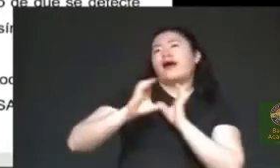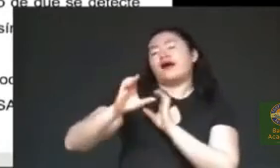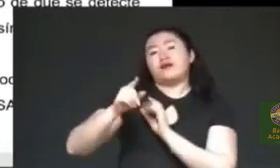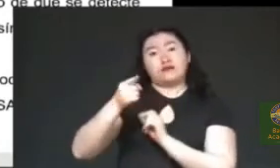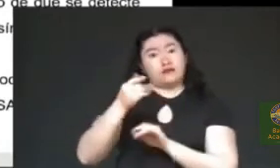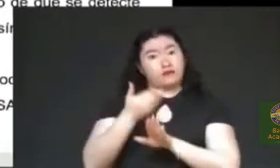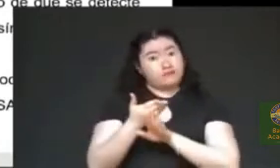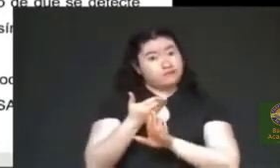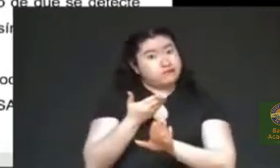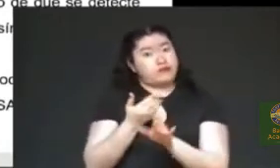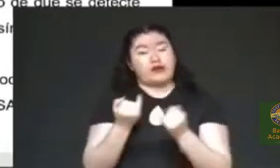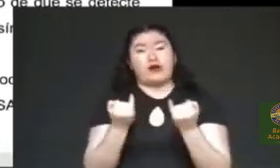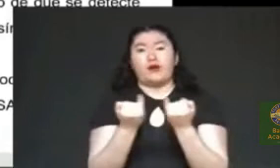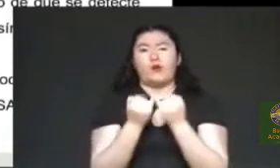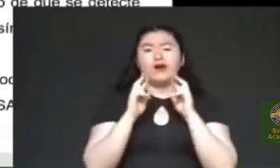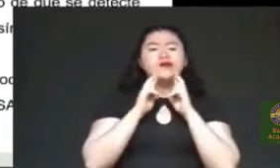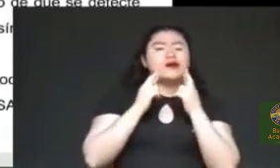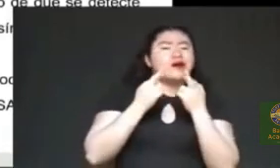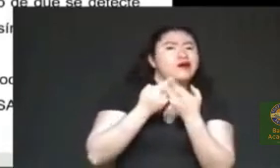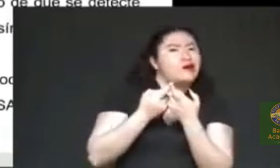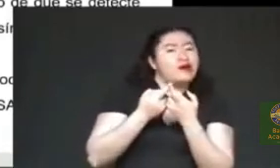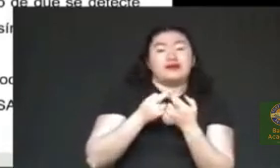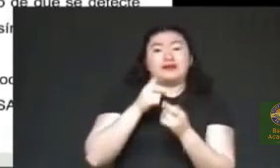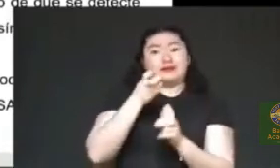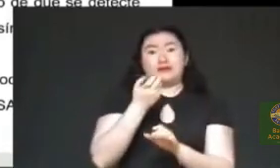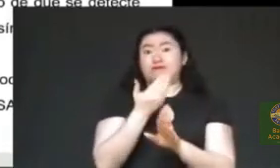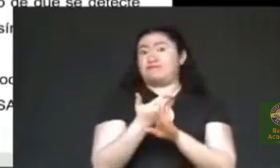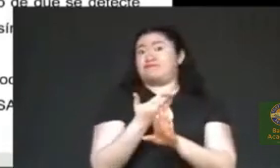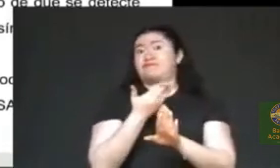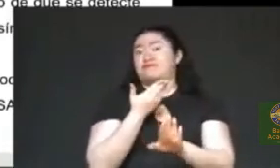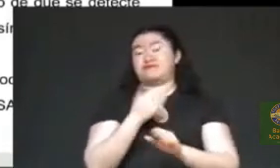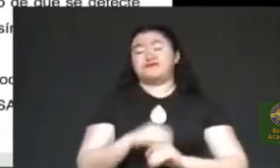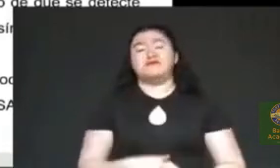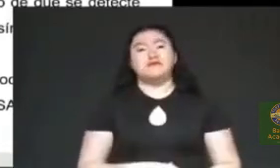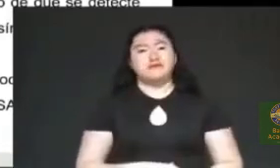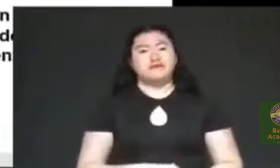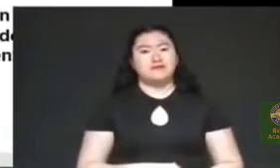se evite tener la sana distancia. Sí, gracias.